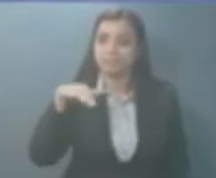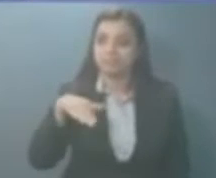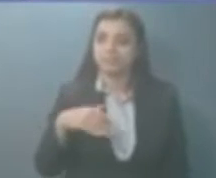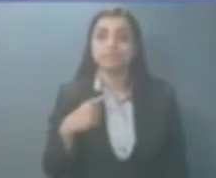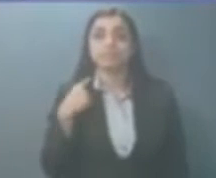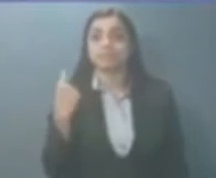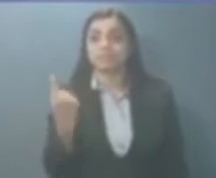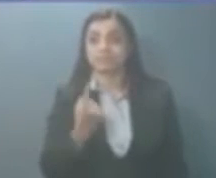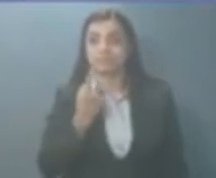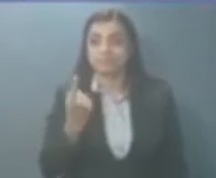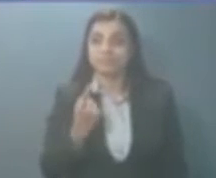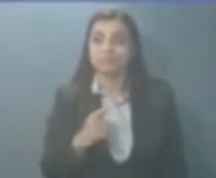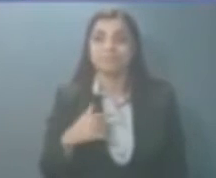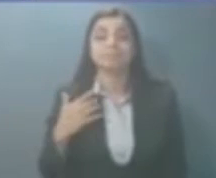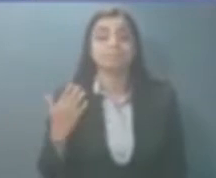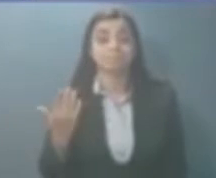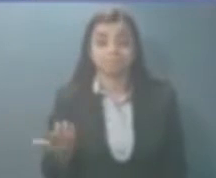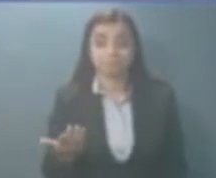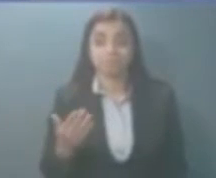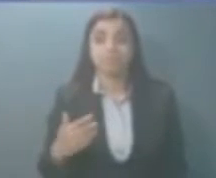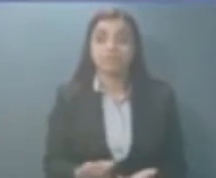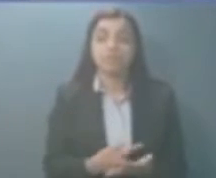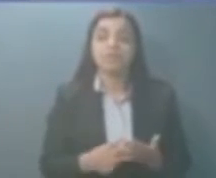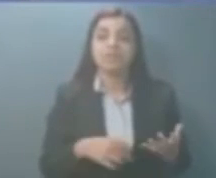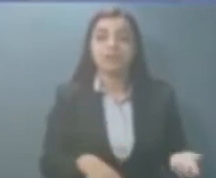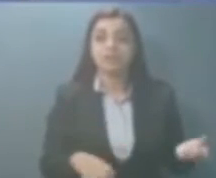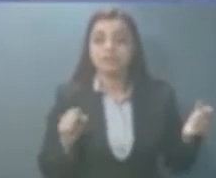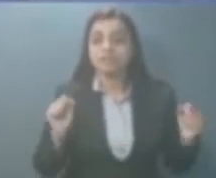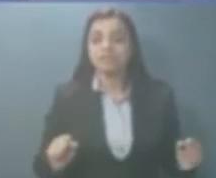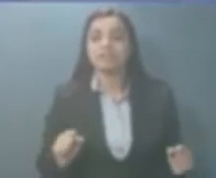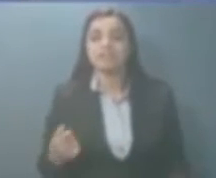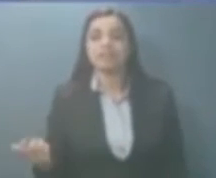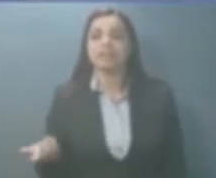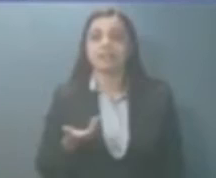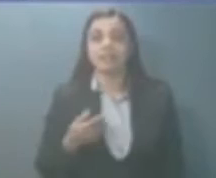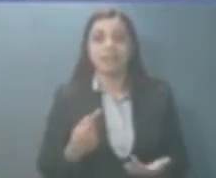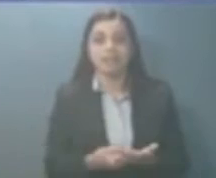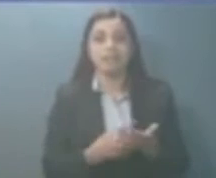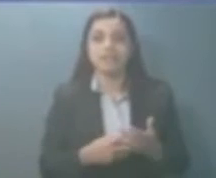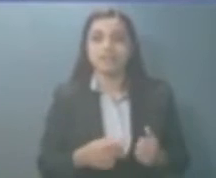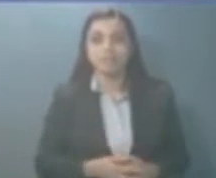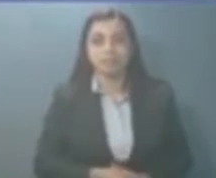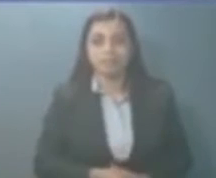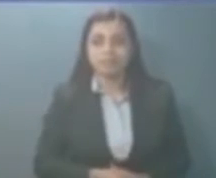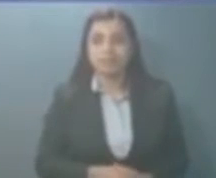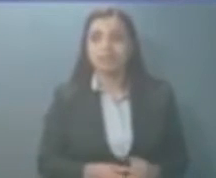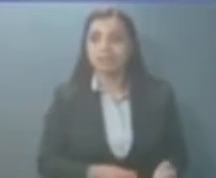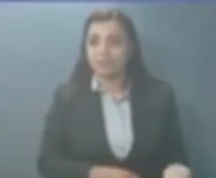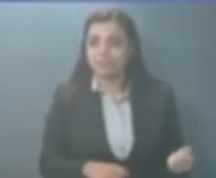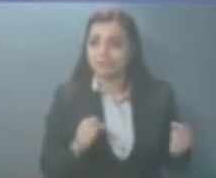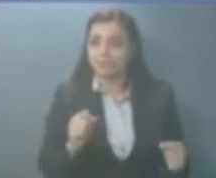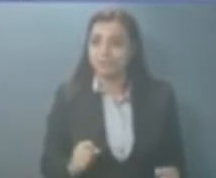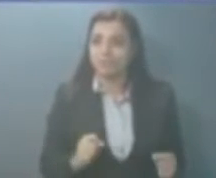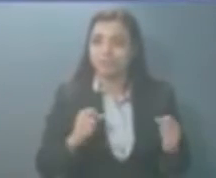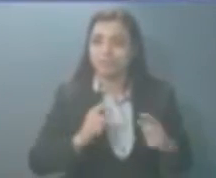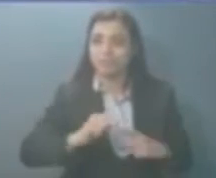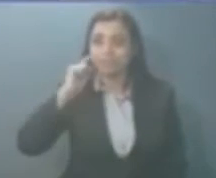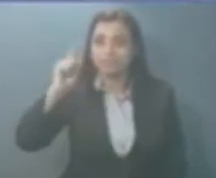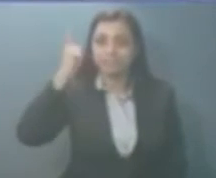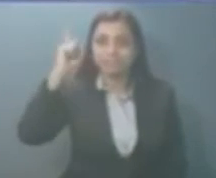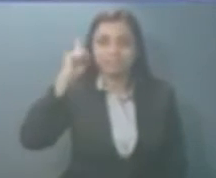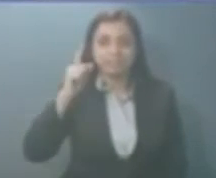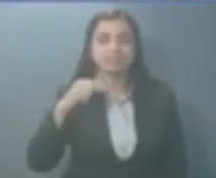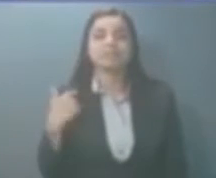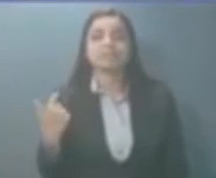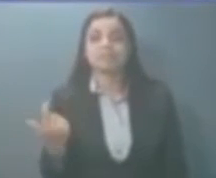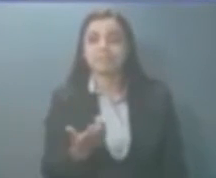ser solo para traslados exclusivamente. Y así garantizar este derecho que tienen maestros y maestras